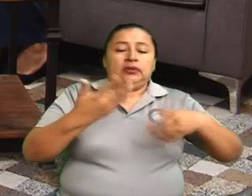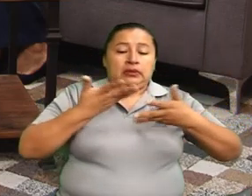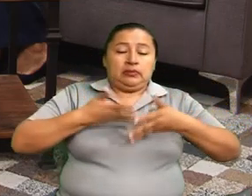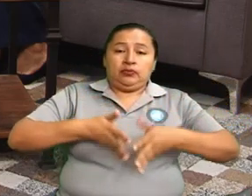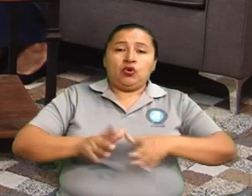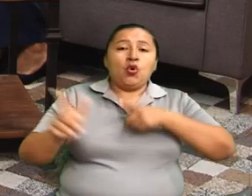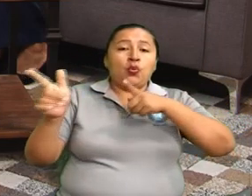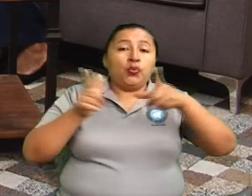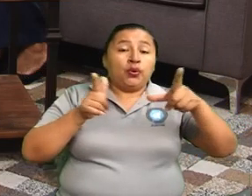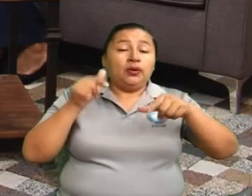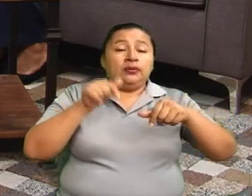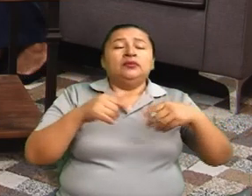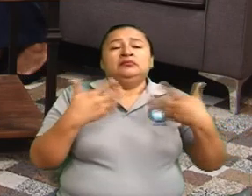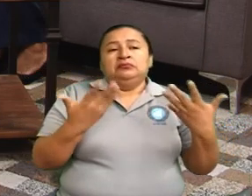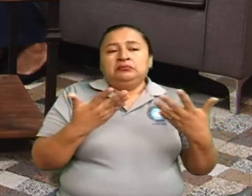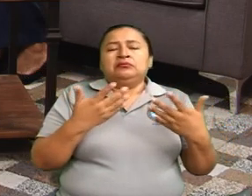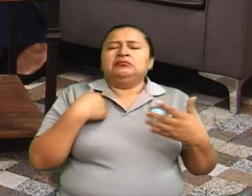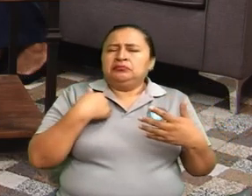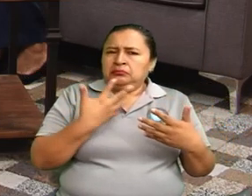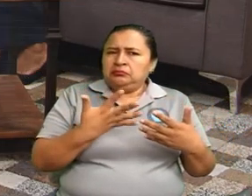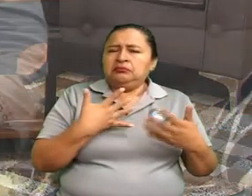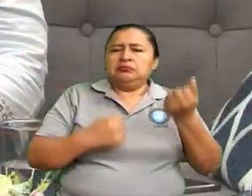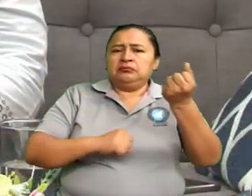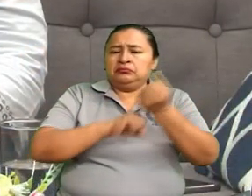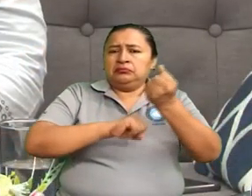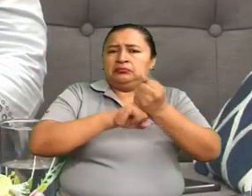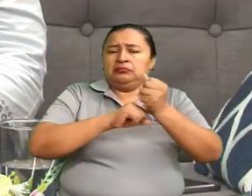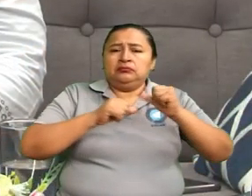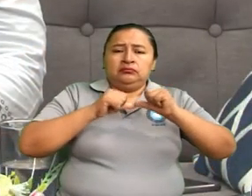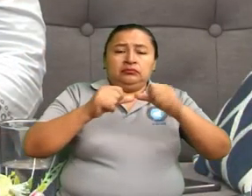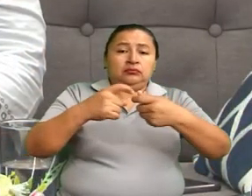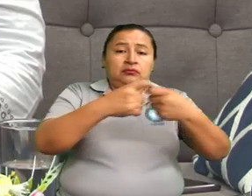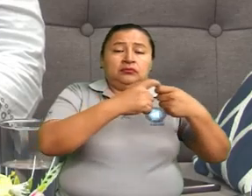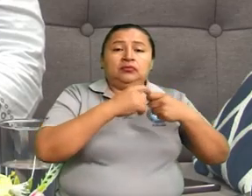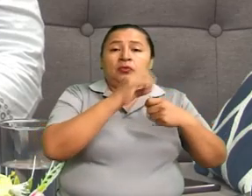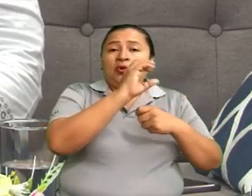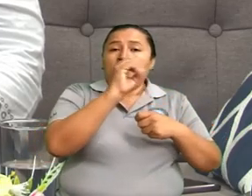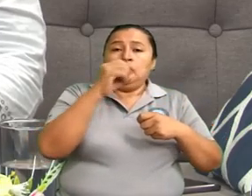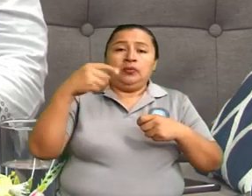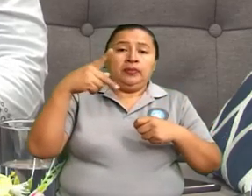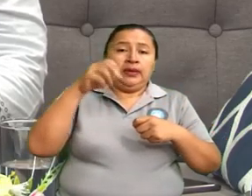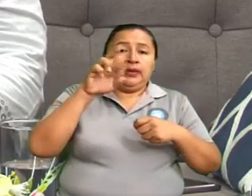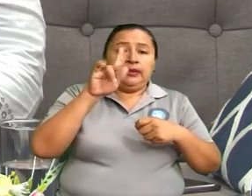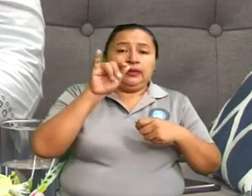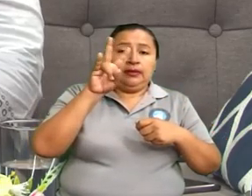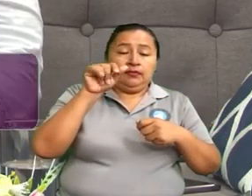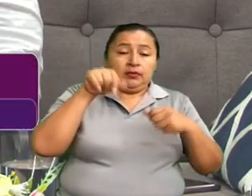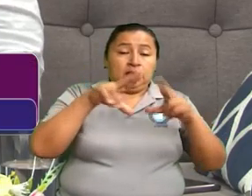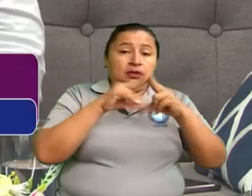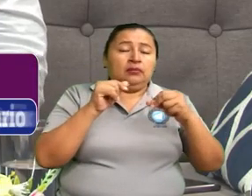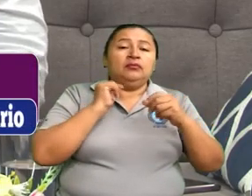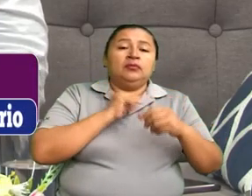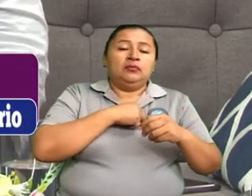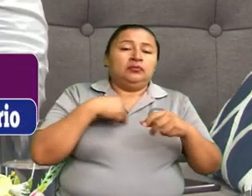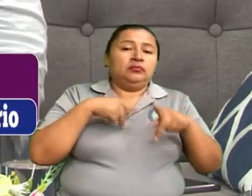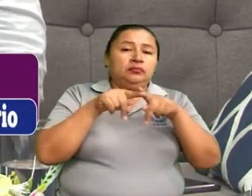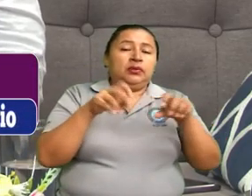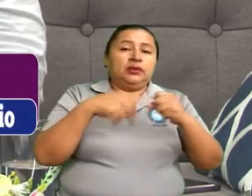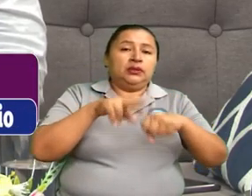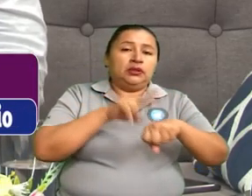en su natalicio. Nosotros continuamos fortaleciendo el sector cooperativo de nuestro país. Muy importante. Claro, estamos desarrollando un plan especial